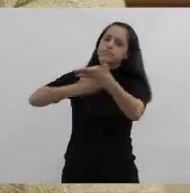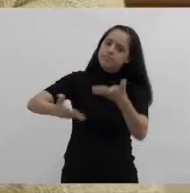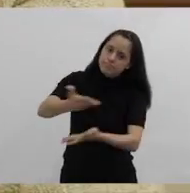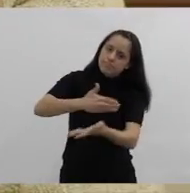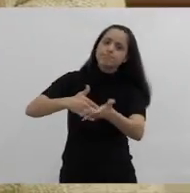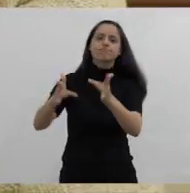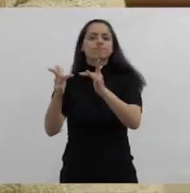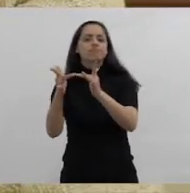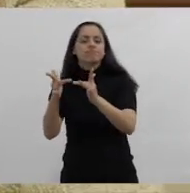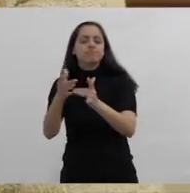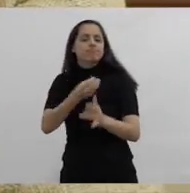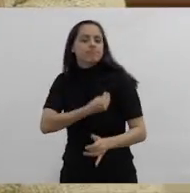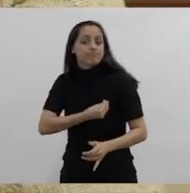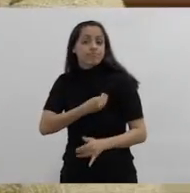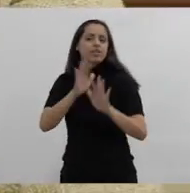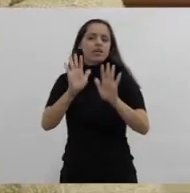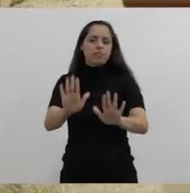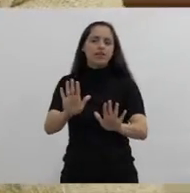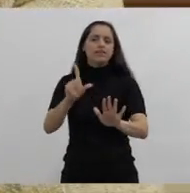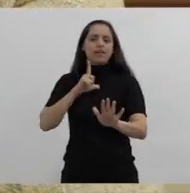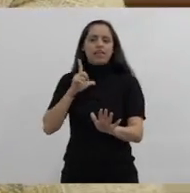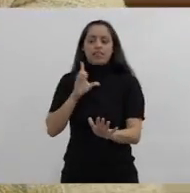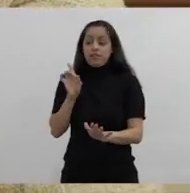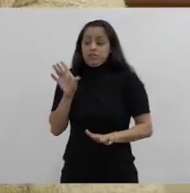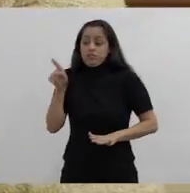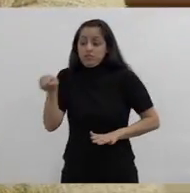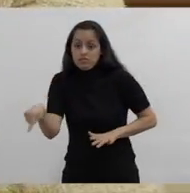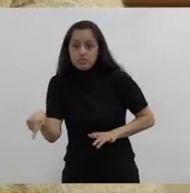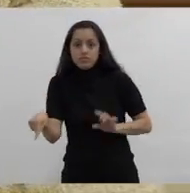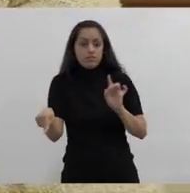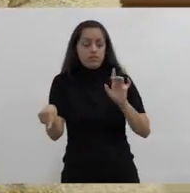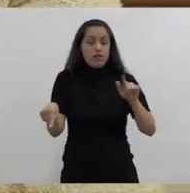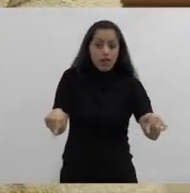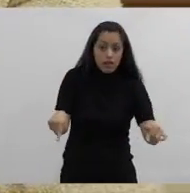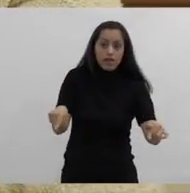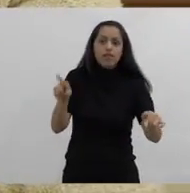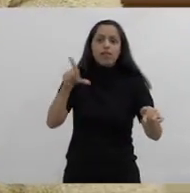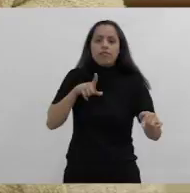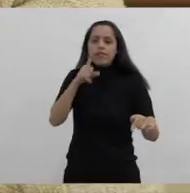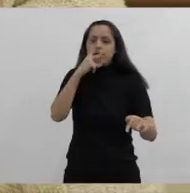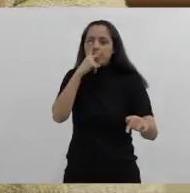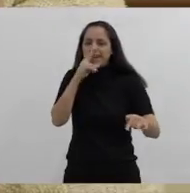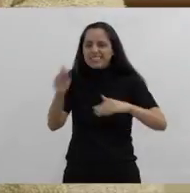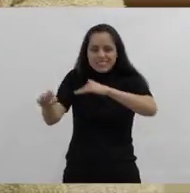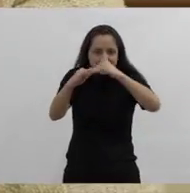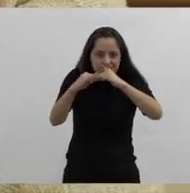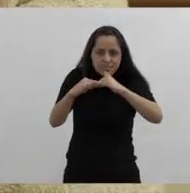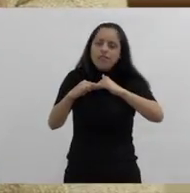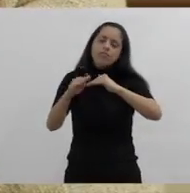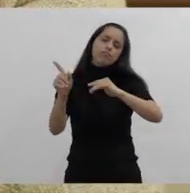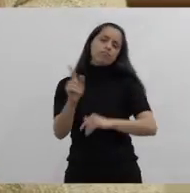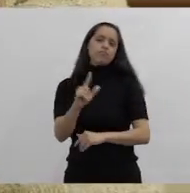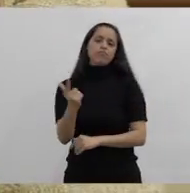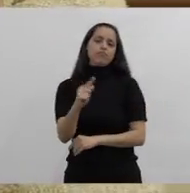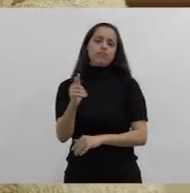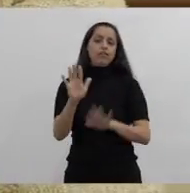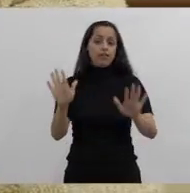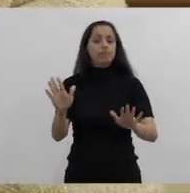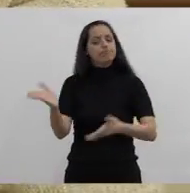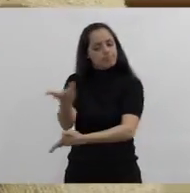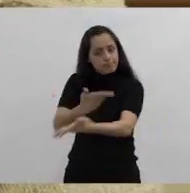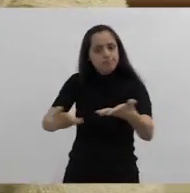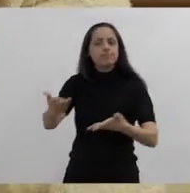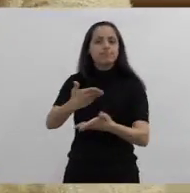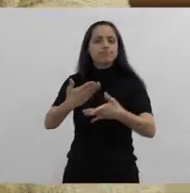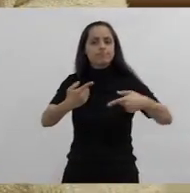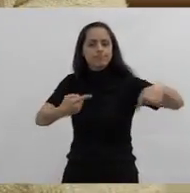de compartir, de convivir, sin que haya particularmente una mirada homogénea en torno